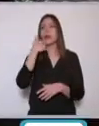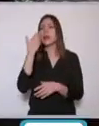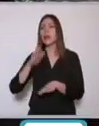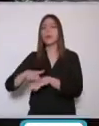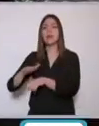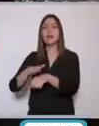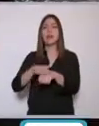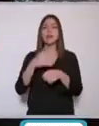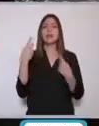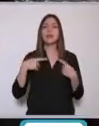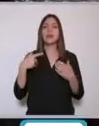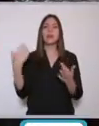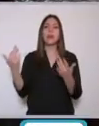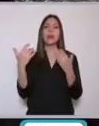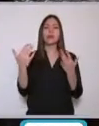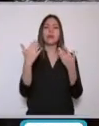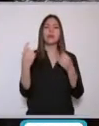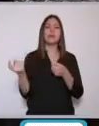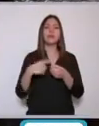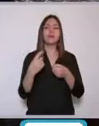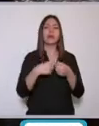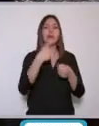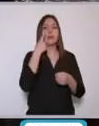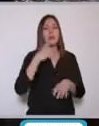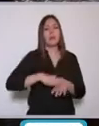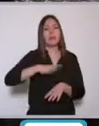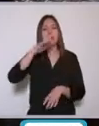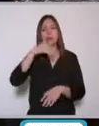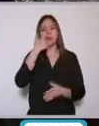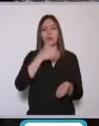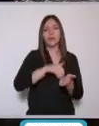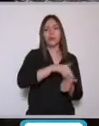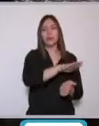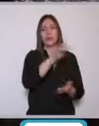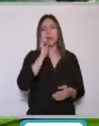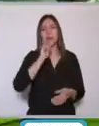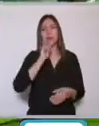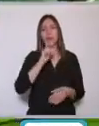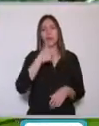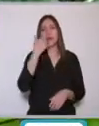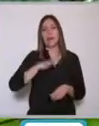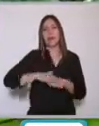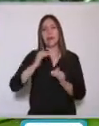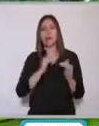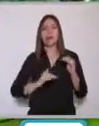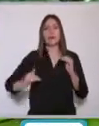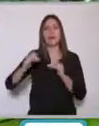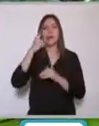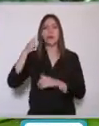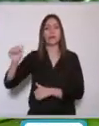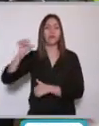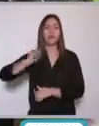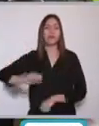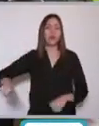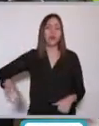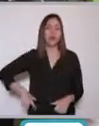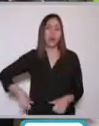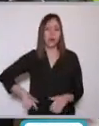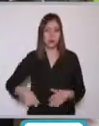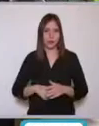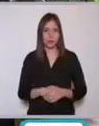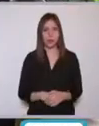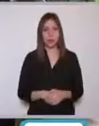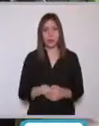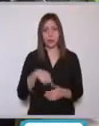ahora en este caso su objetivo era sacar una mayor votación que Angela Merkel y ellos encabezar el gobierno. Oye, José Luis, dentro